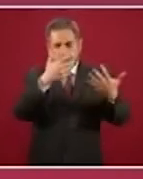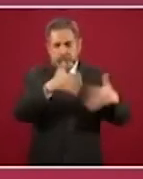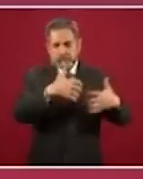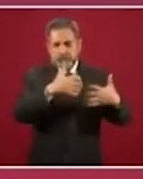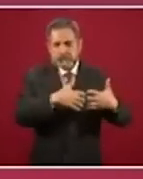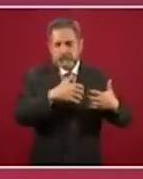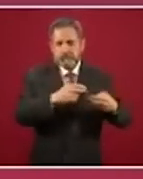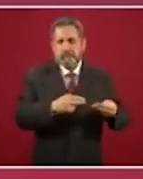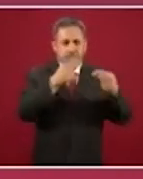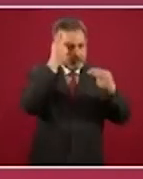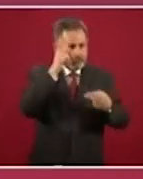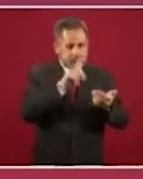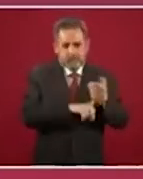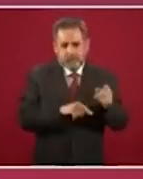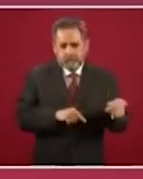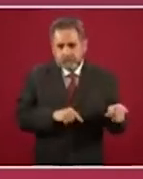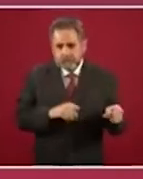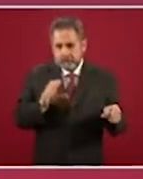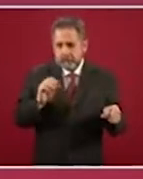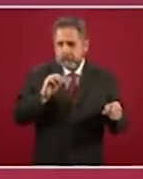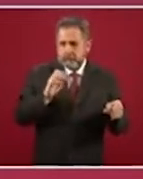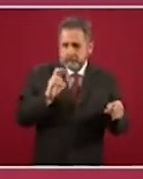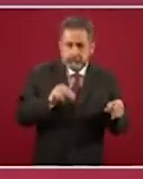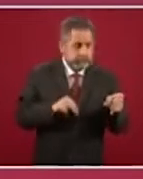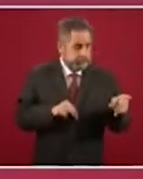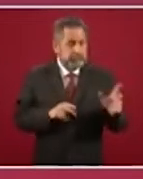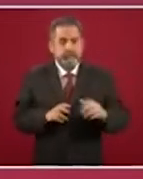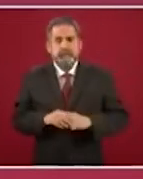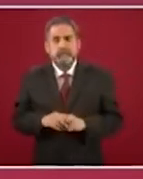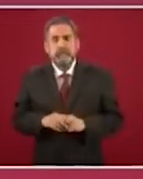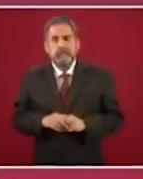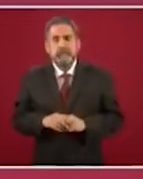con estos representantes y estuvo